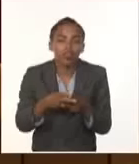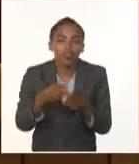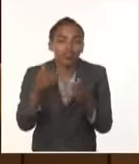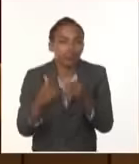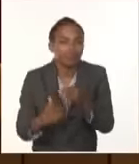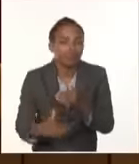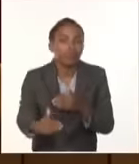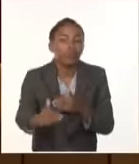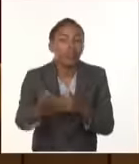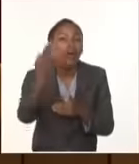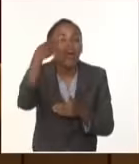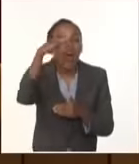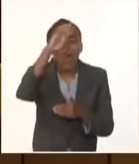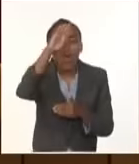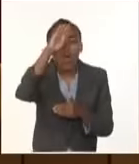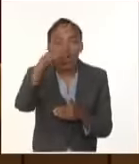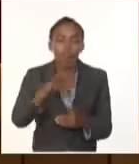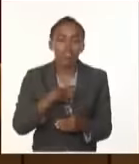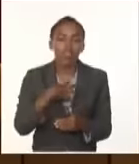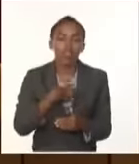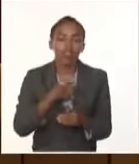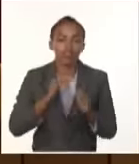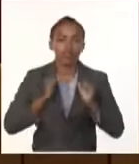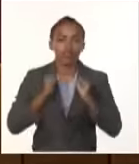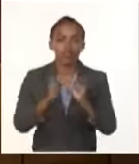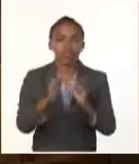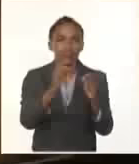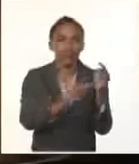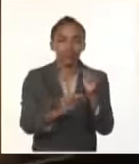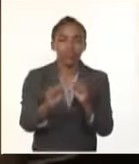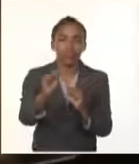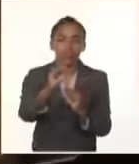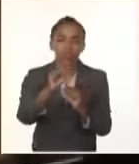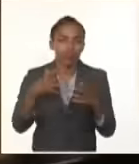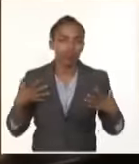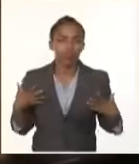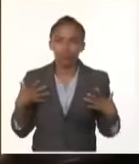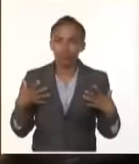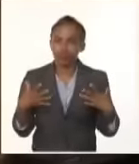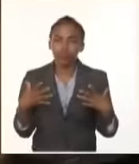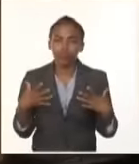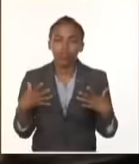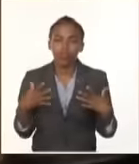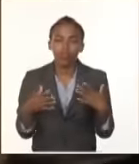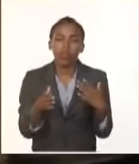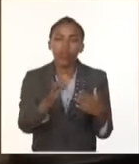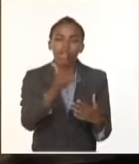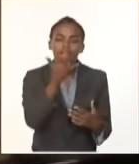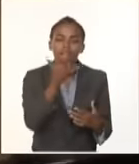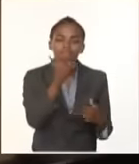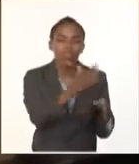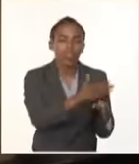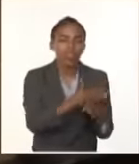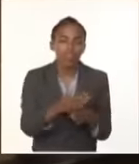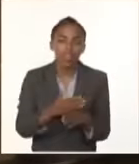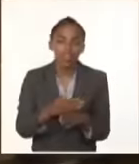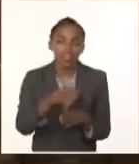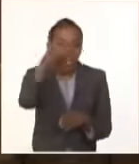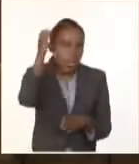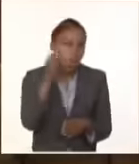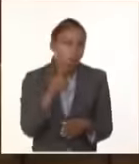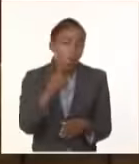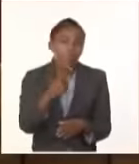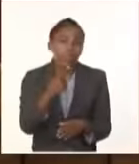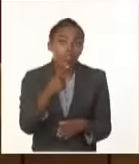la nación cuenta con una fuerza fundamental para sobreponerse a todas las dificultades. Raúl la llamó la niña de nuestros